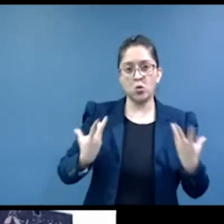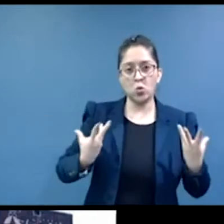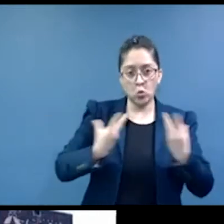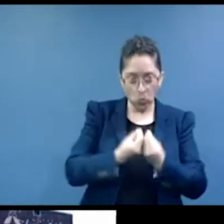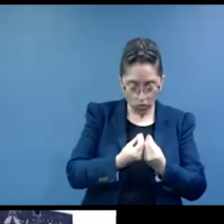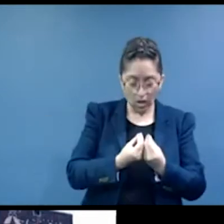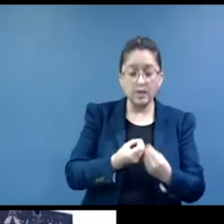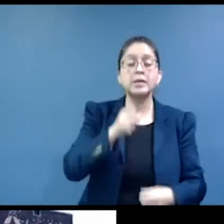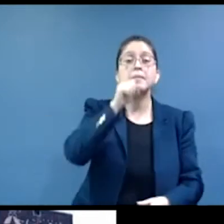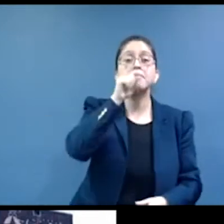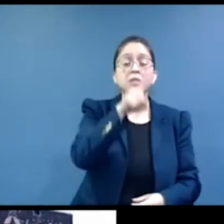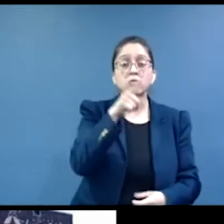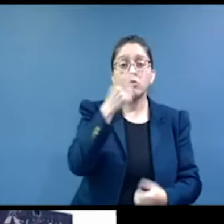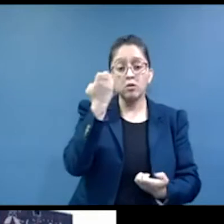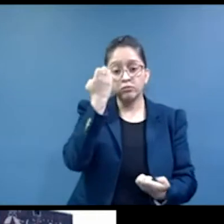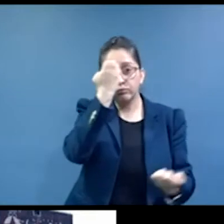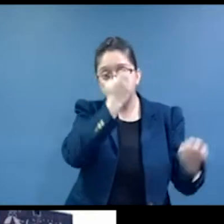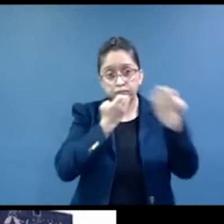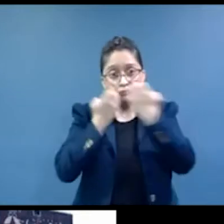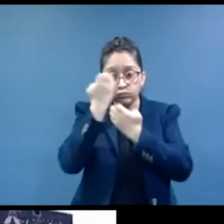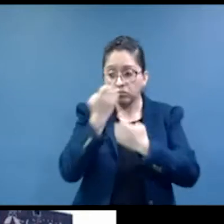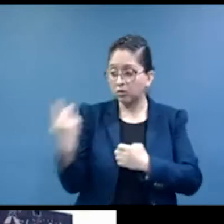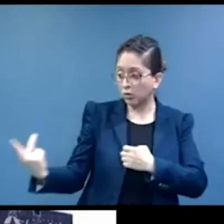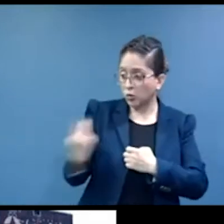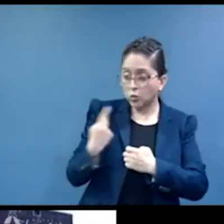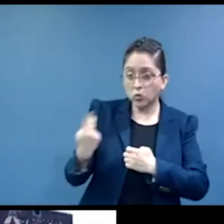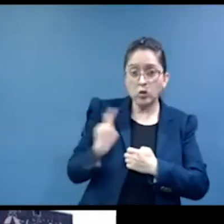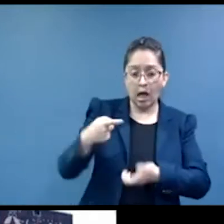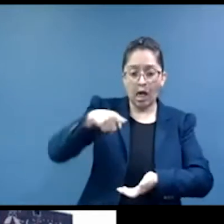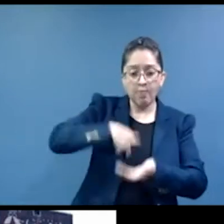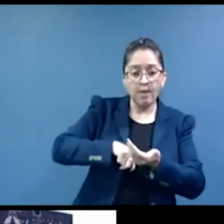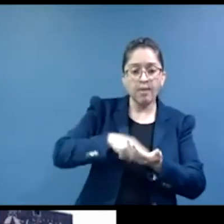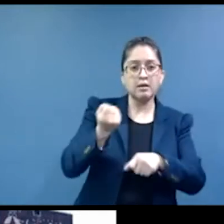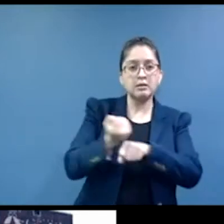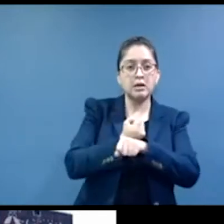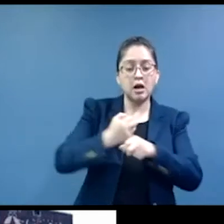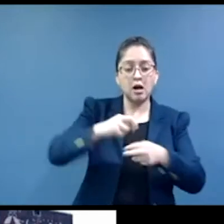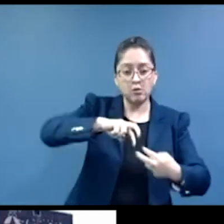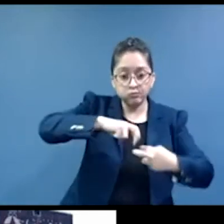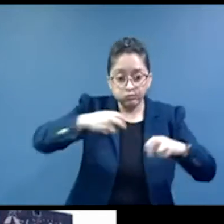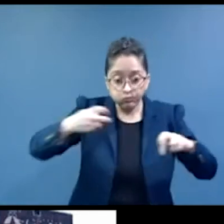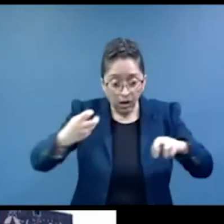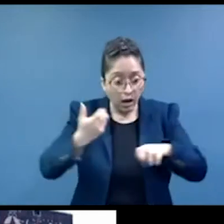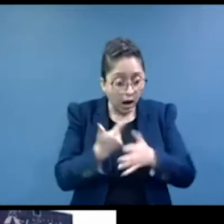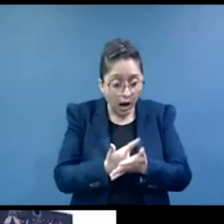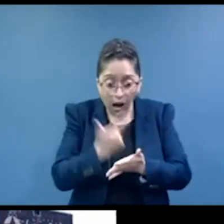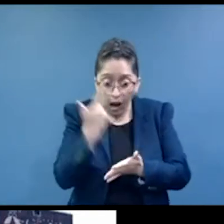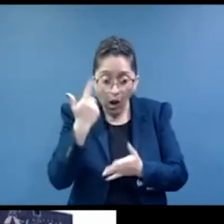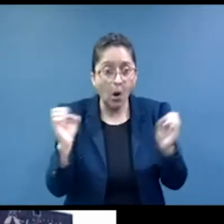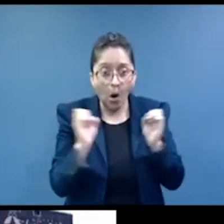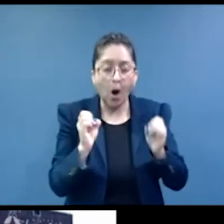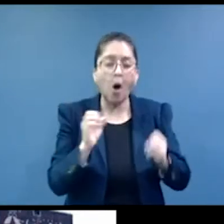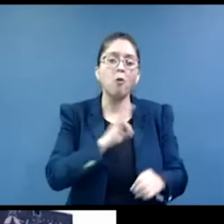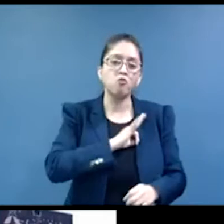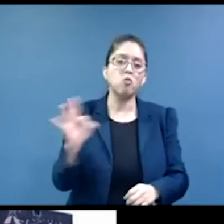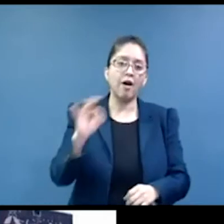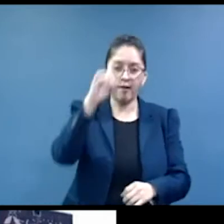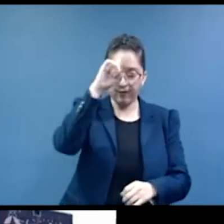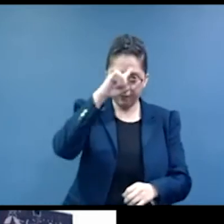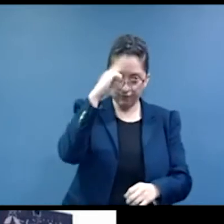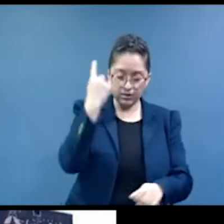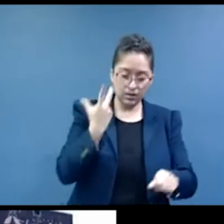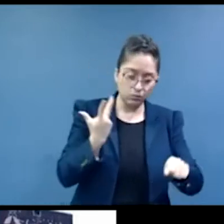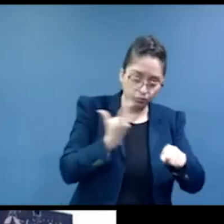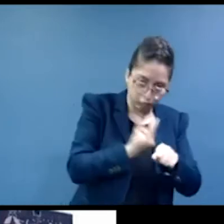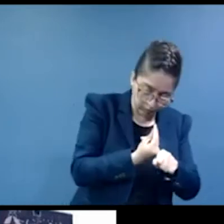heredables entre las parejas, ¿no? Desde hace varios años, GIRE ha recomendado a estas instituciones modificar los requisitos de ingreso a